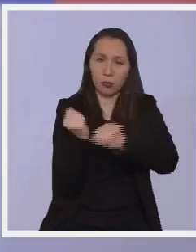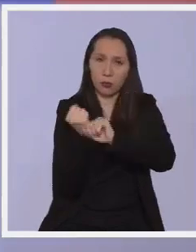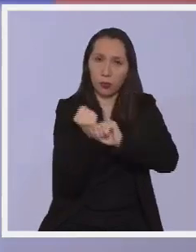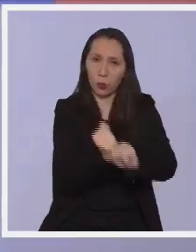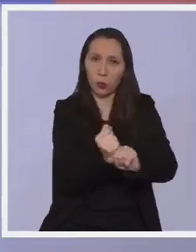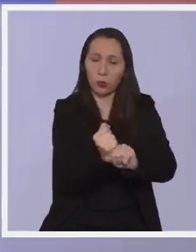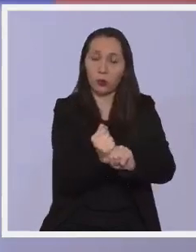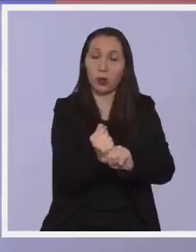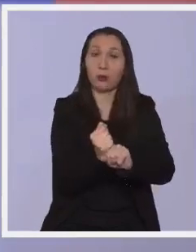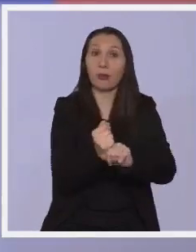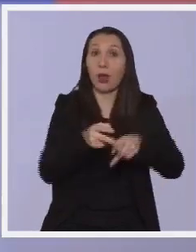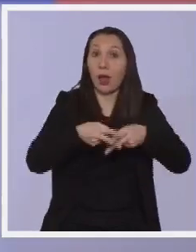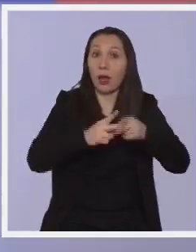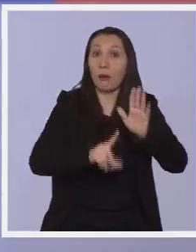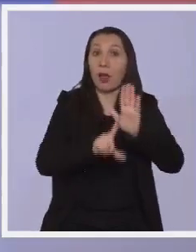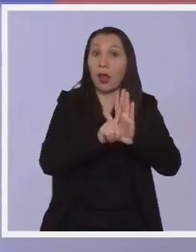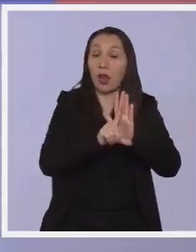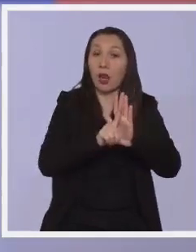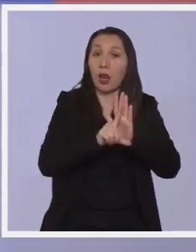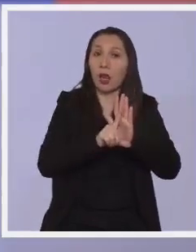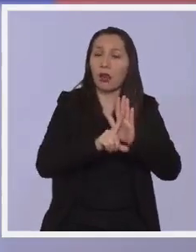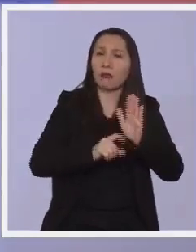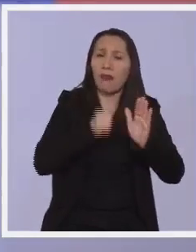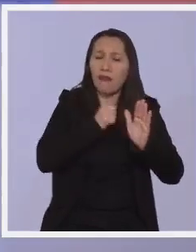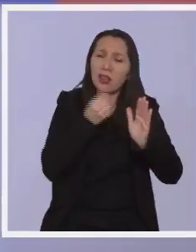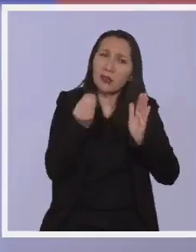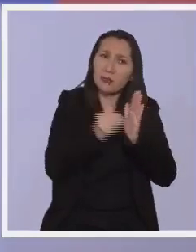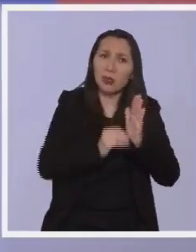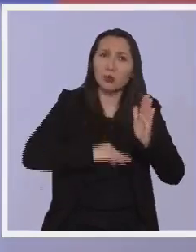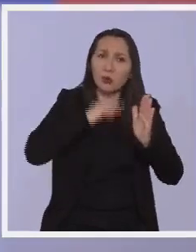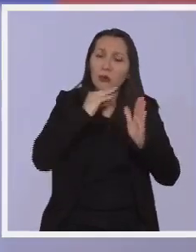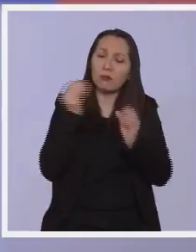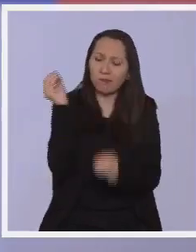Y que si las herramientas de la ley eran insuficientes, íbamos a crear nueva legislación.